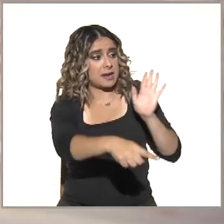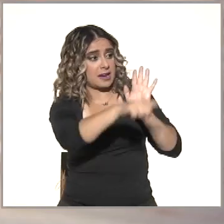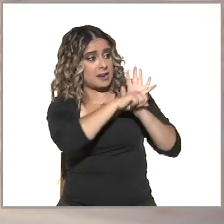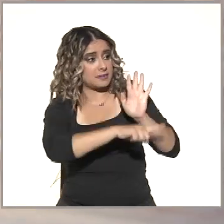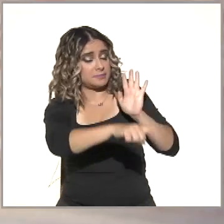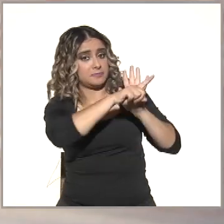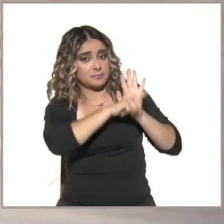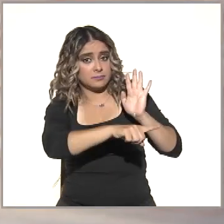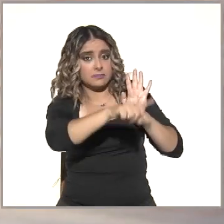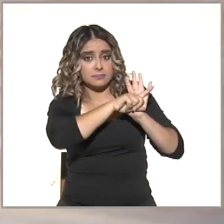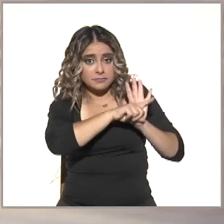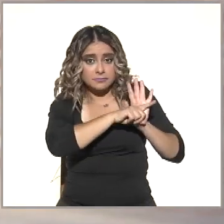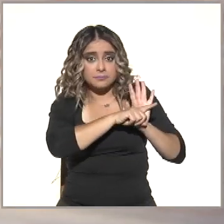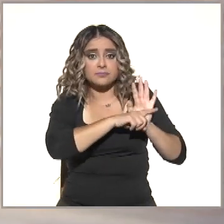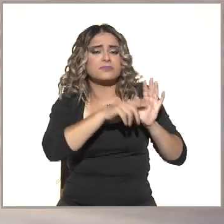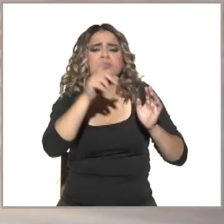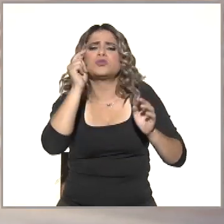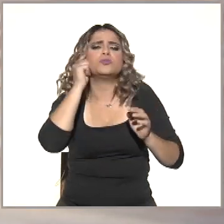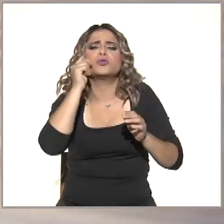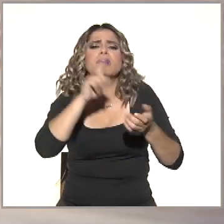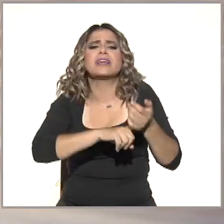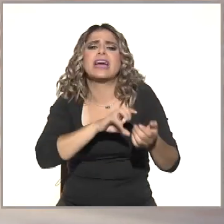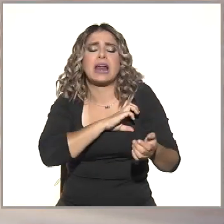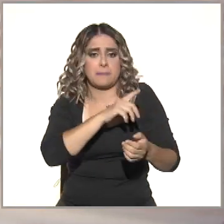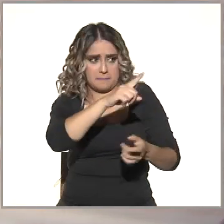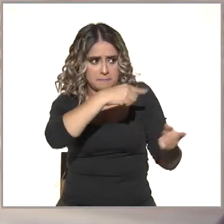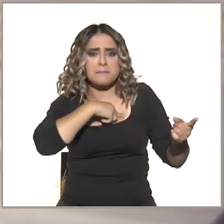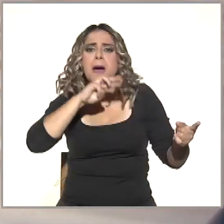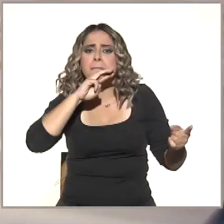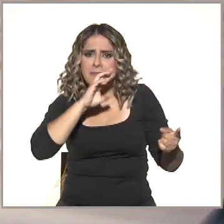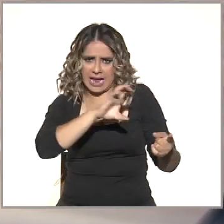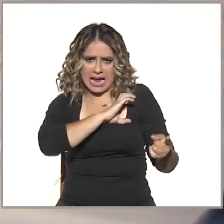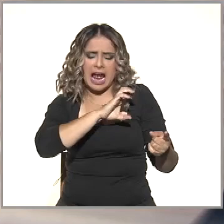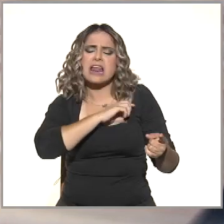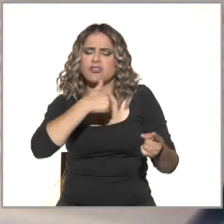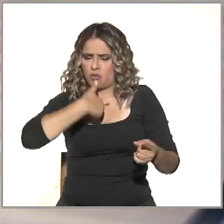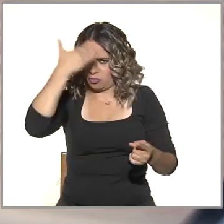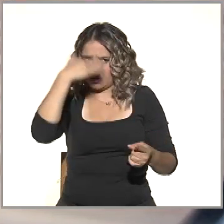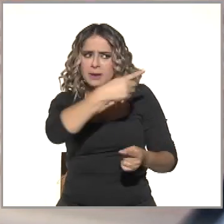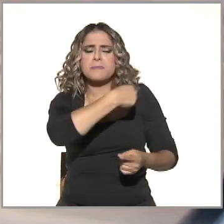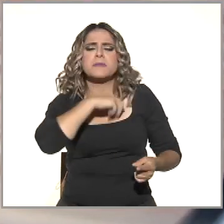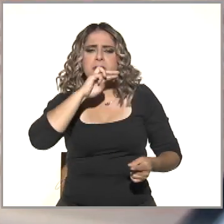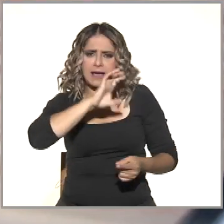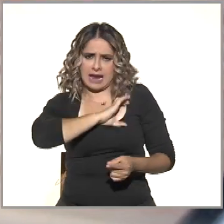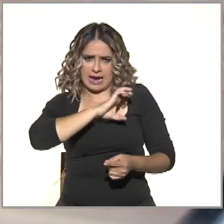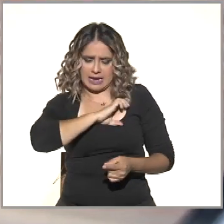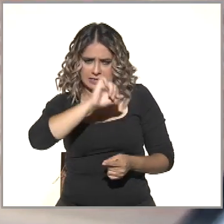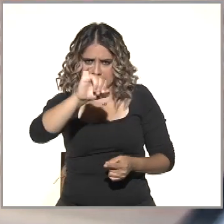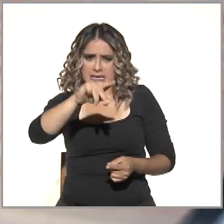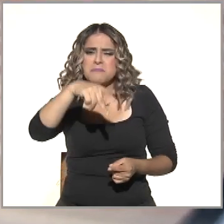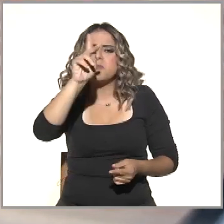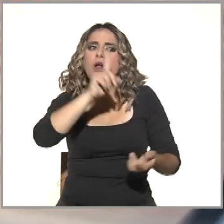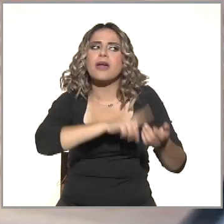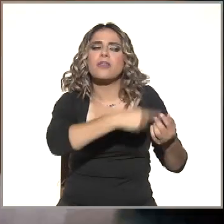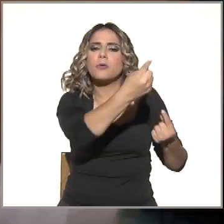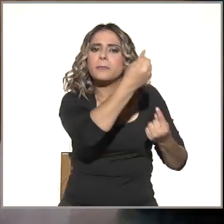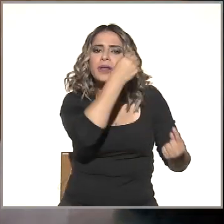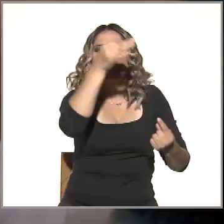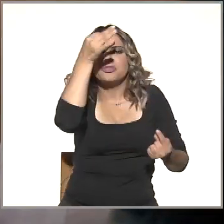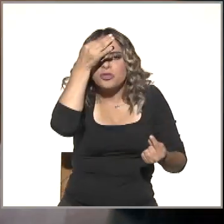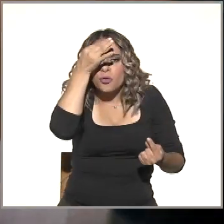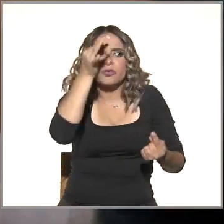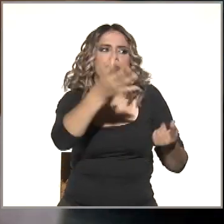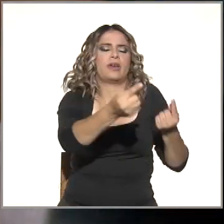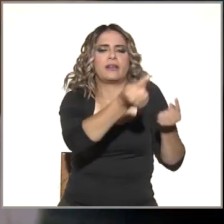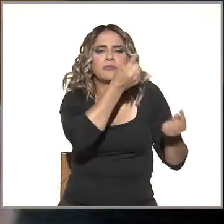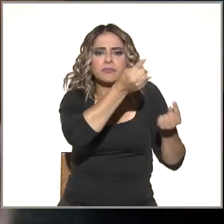aunque las hagan con cariño, porque mi mamá me quería mucho, eso sí lo sé, pero sí me marcaron. Me